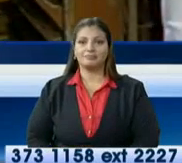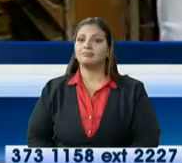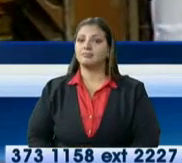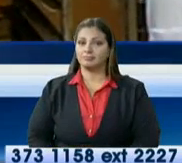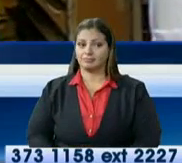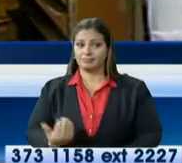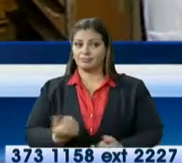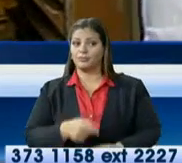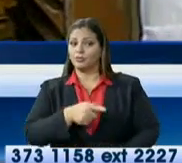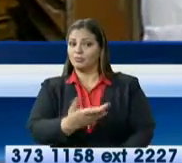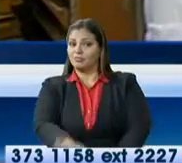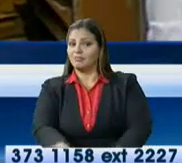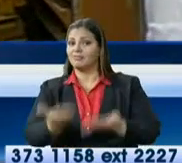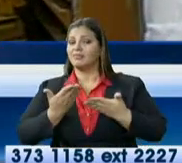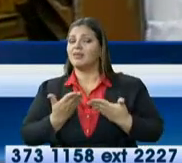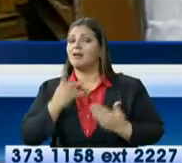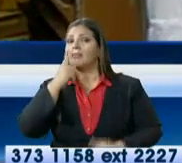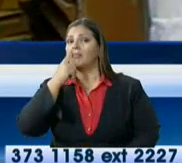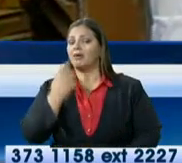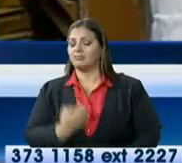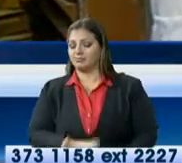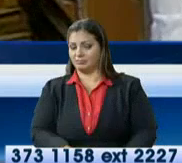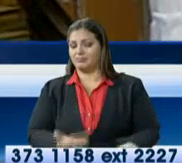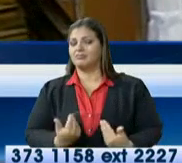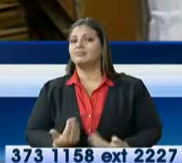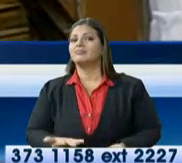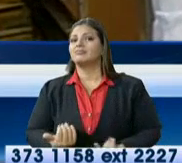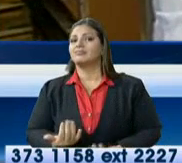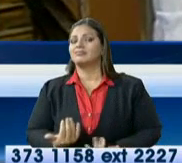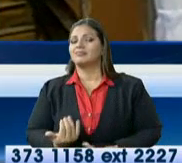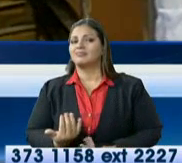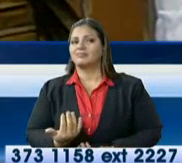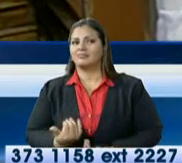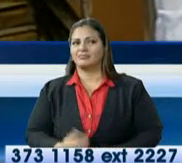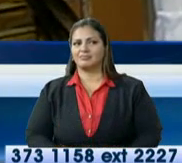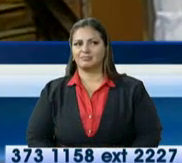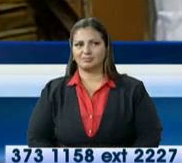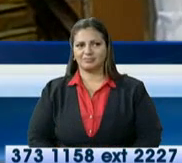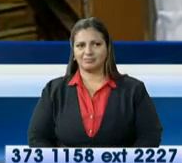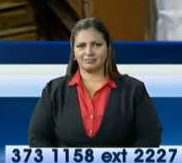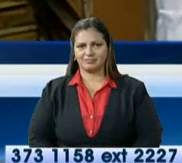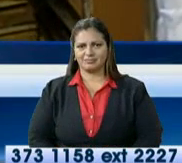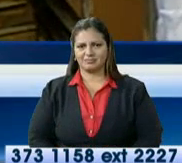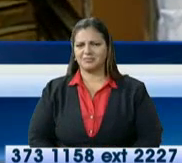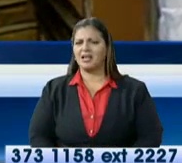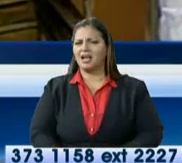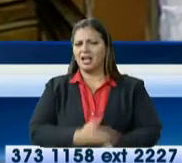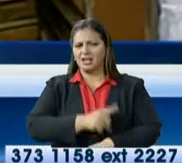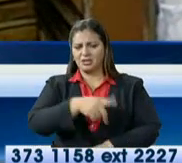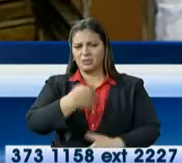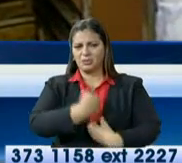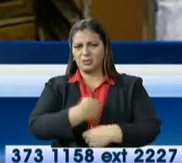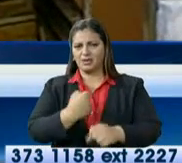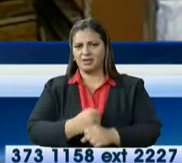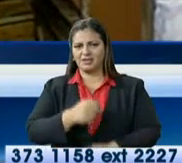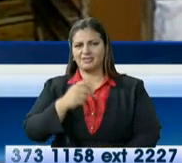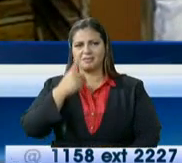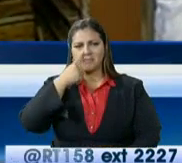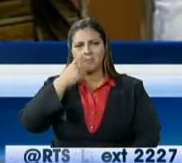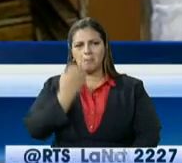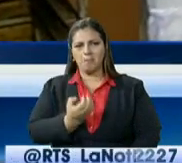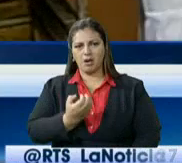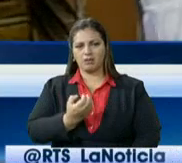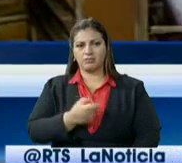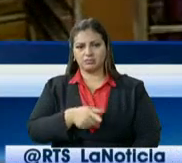Pascua? Esperamos el pan de Pascua, por un lado. Esperamos. Y otra cosa, ¿ya probaste el pan de Pascua que tú hiciste? ¿O todavía no está